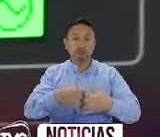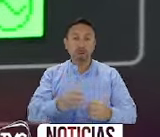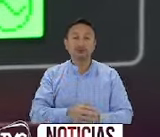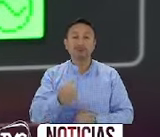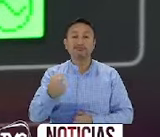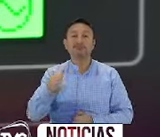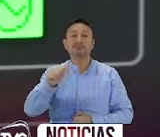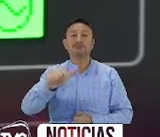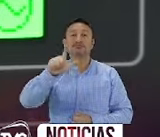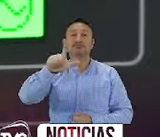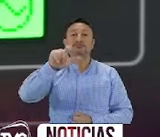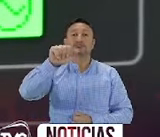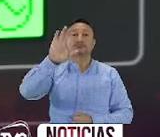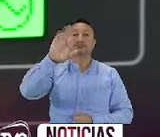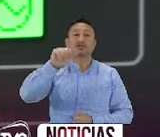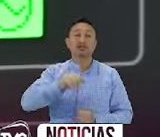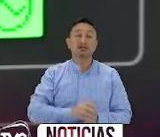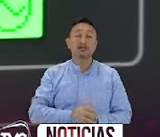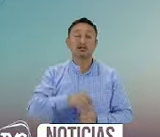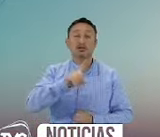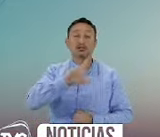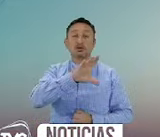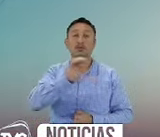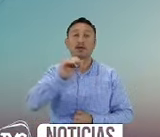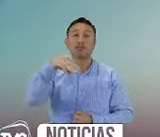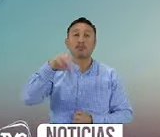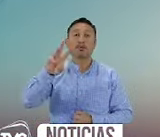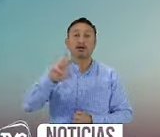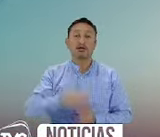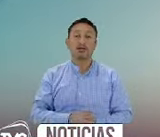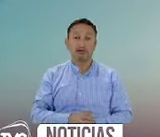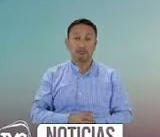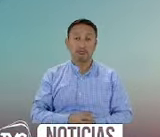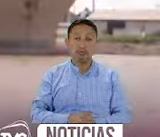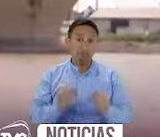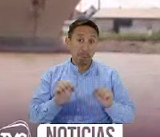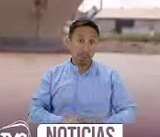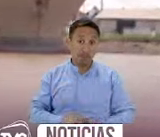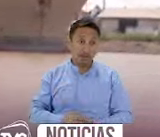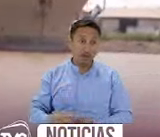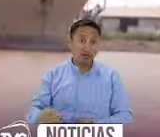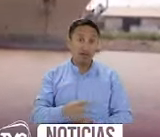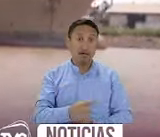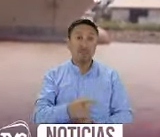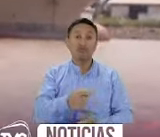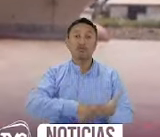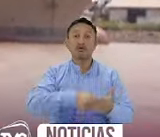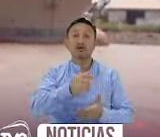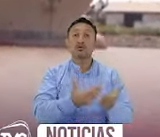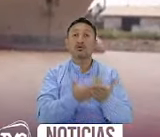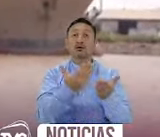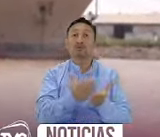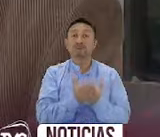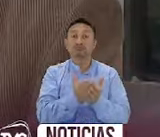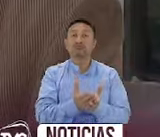por 150 megavatios, lo que abriría la posibilidad de contratar una nueva barcaza. Nosotros habíamos saludado